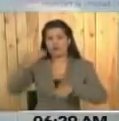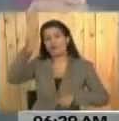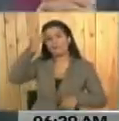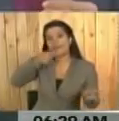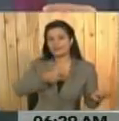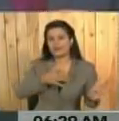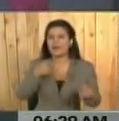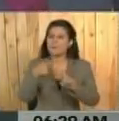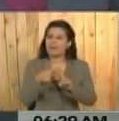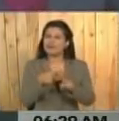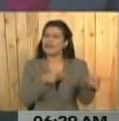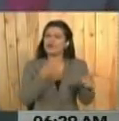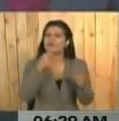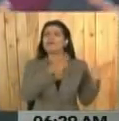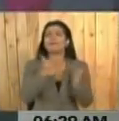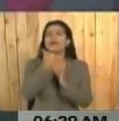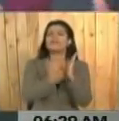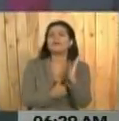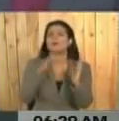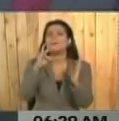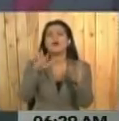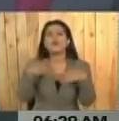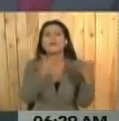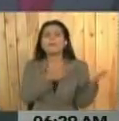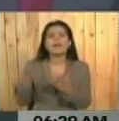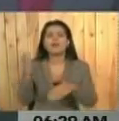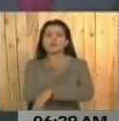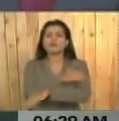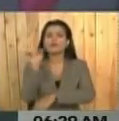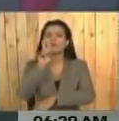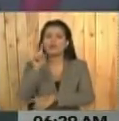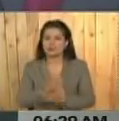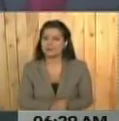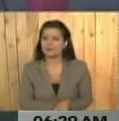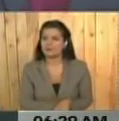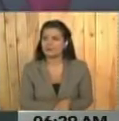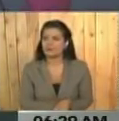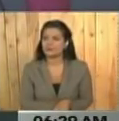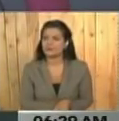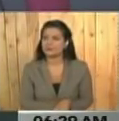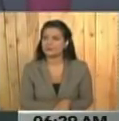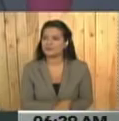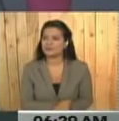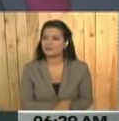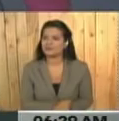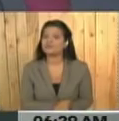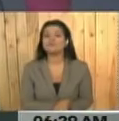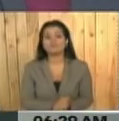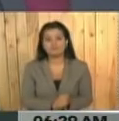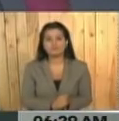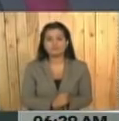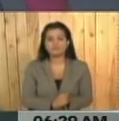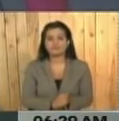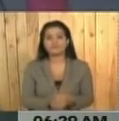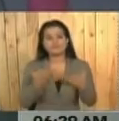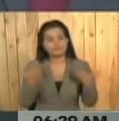qué hay detrás de esa supuesta hoja de ruta y los planes que tiene la oposición venezolana Sí ellos ellos dentro